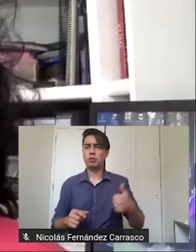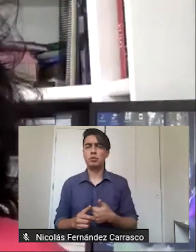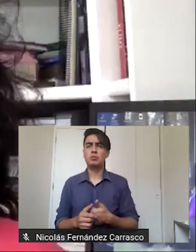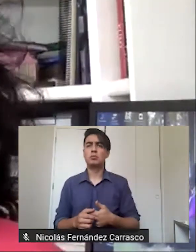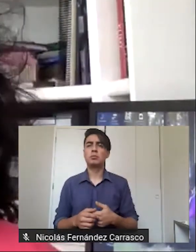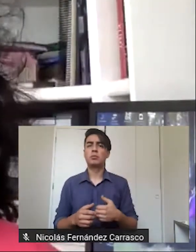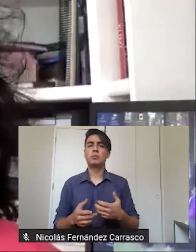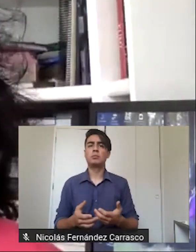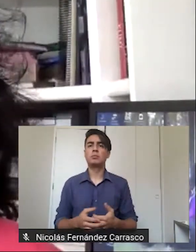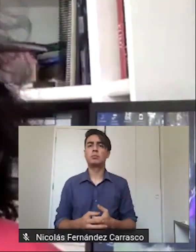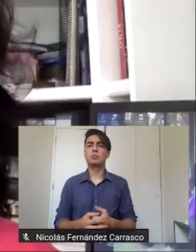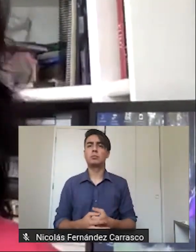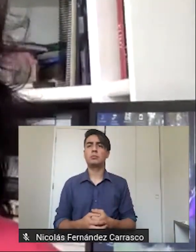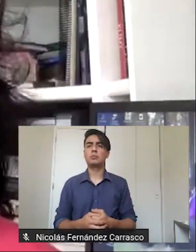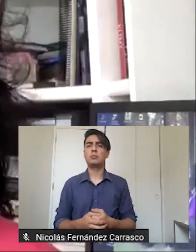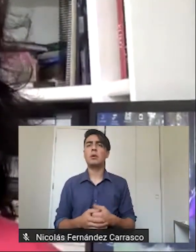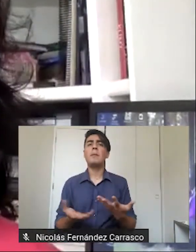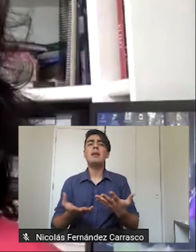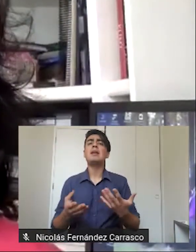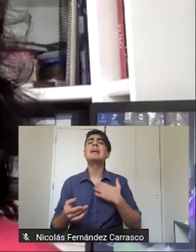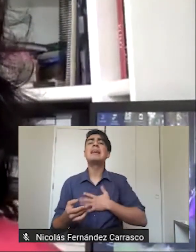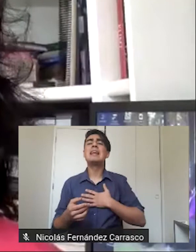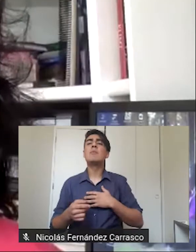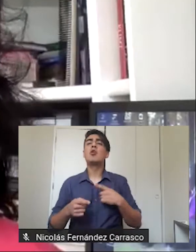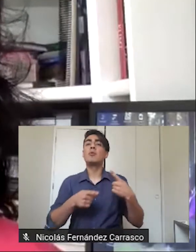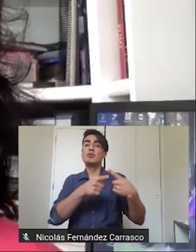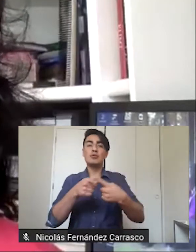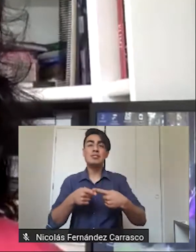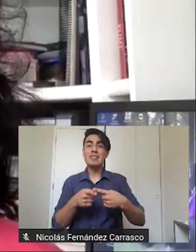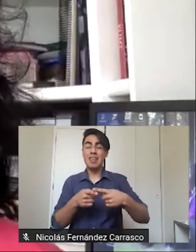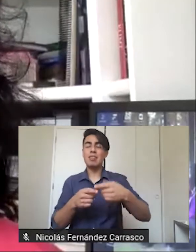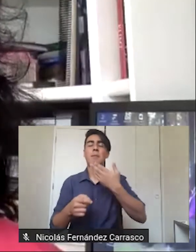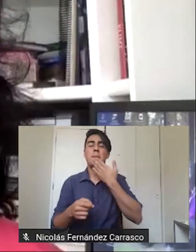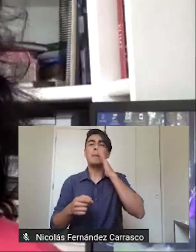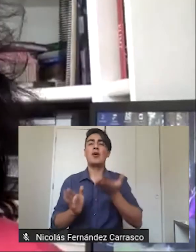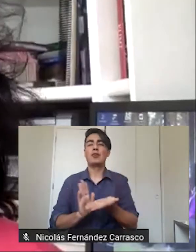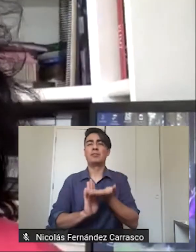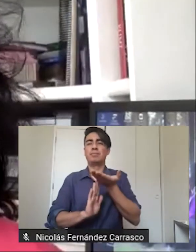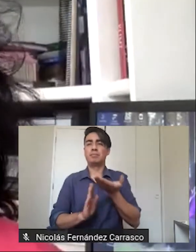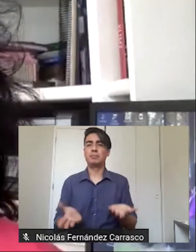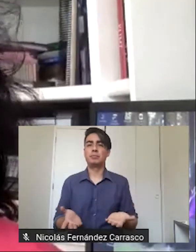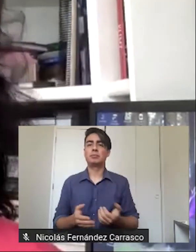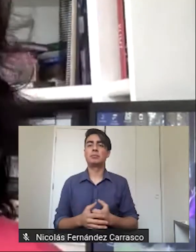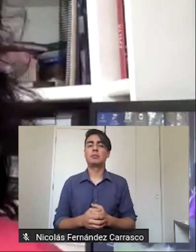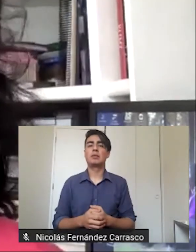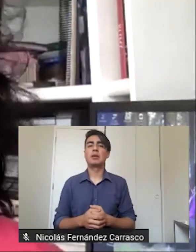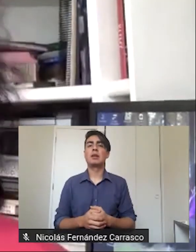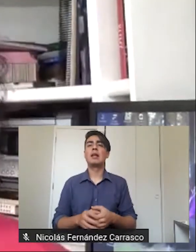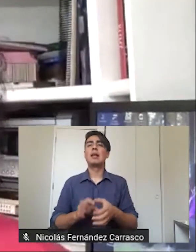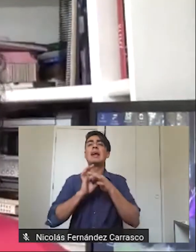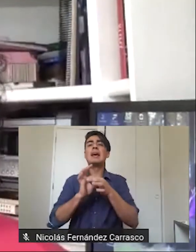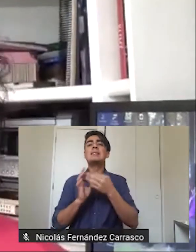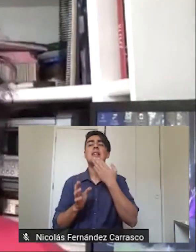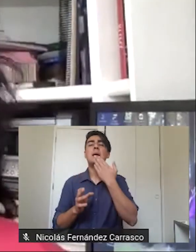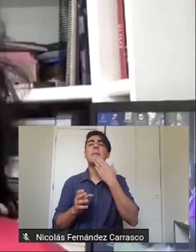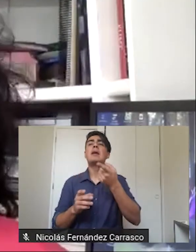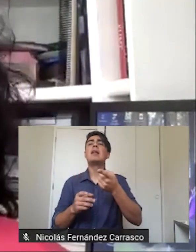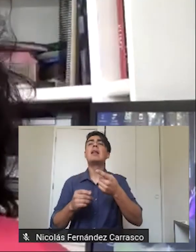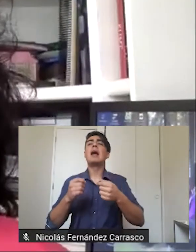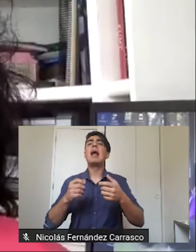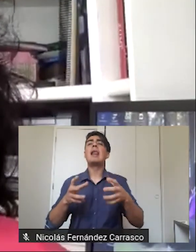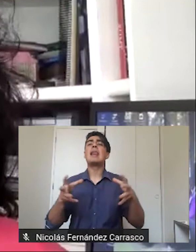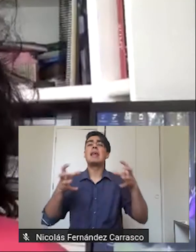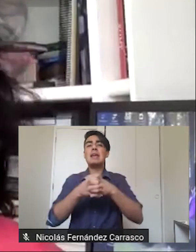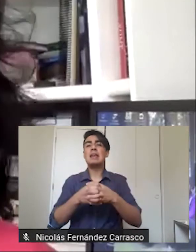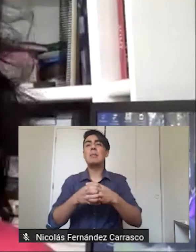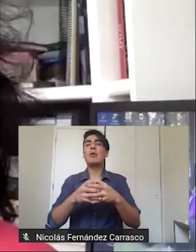esto ocurra, y agradezco la oportunidad de ser parte de un espacio tan significativo como es el espacio de los sueños y como